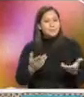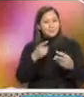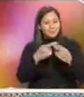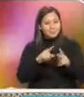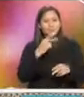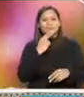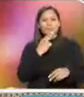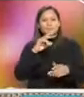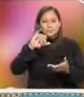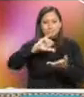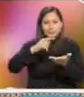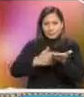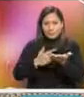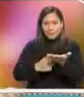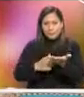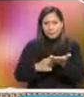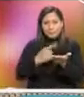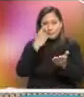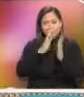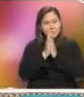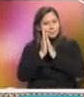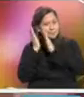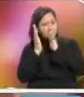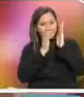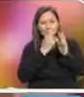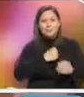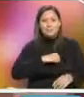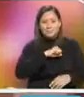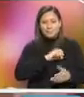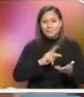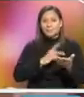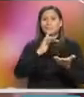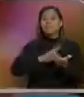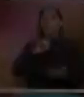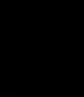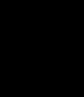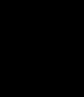empiecen a utilizar óleos para regresar a la nutrición. Eso es todo. Gracias, Leo. Te vemos a la